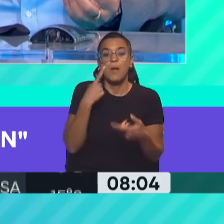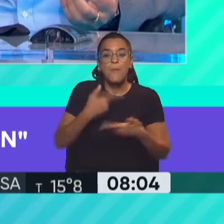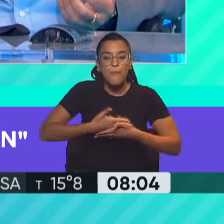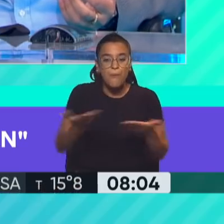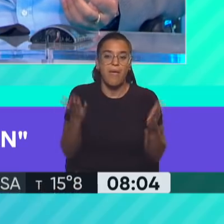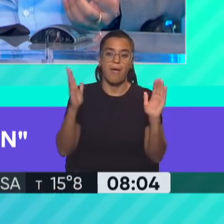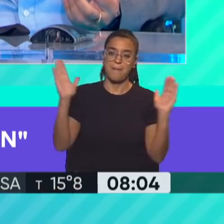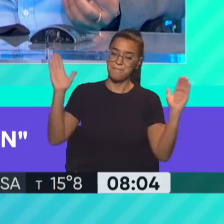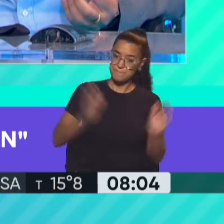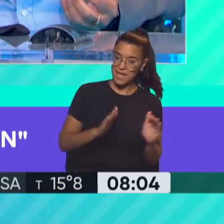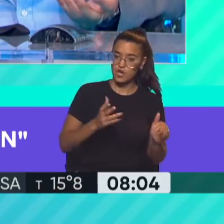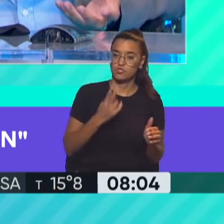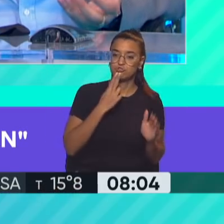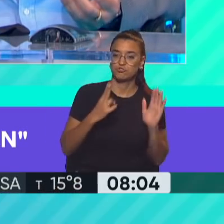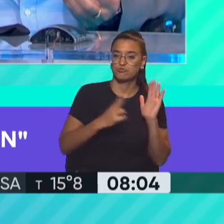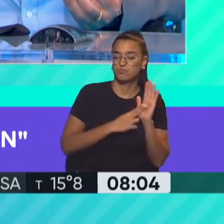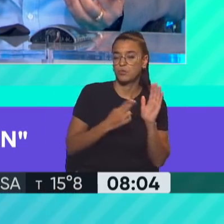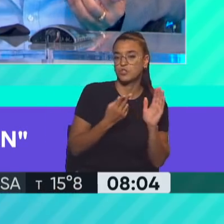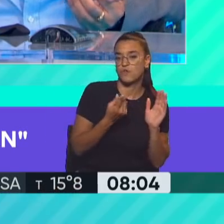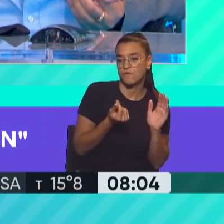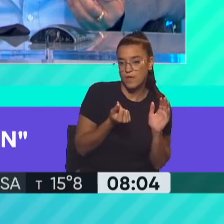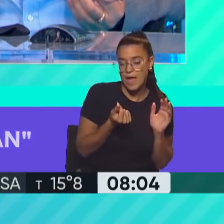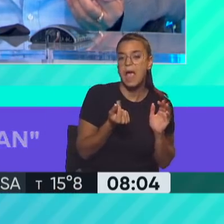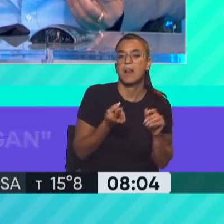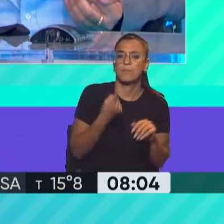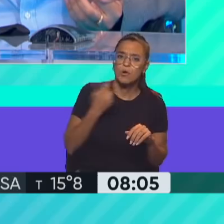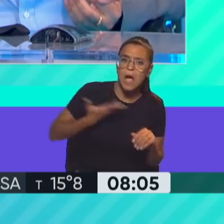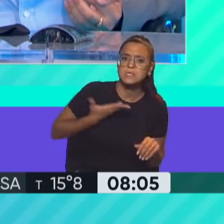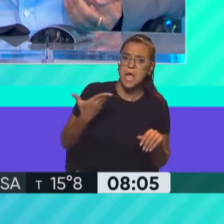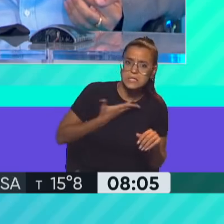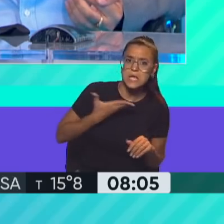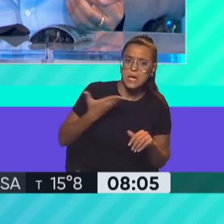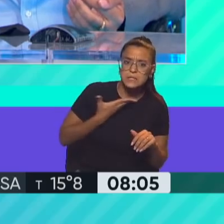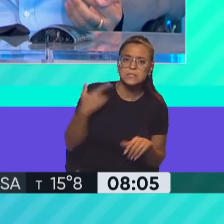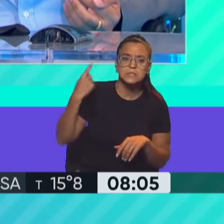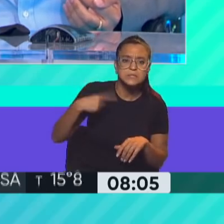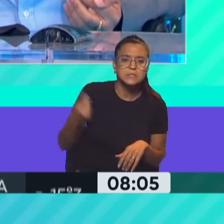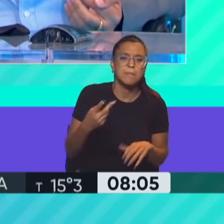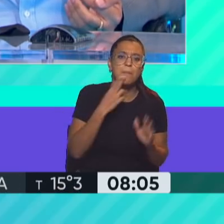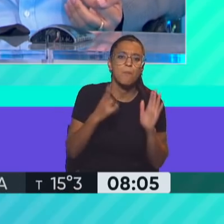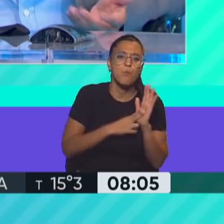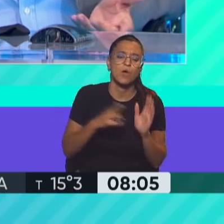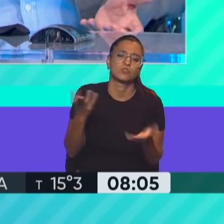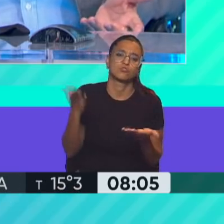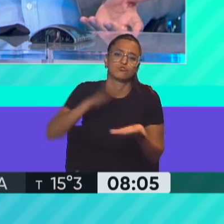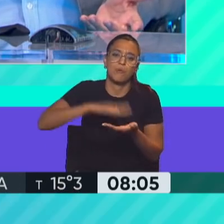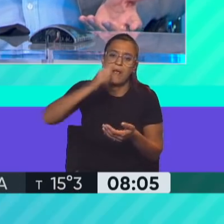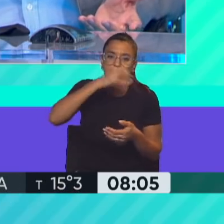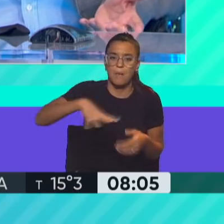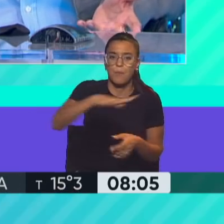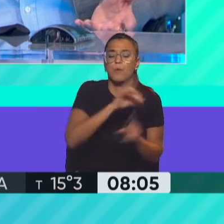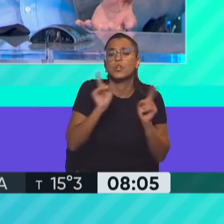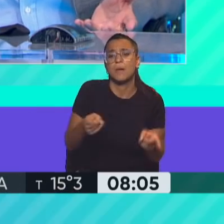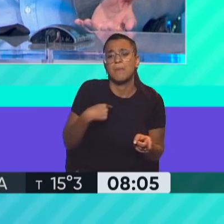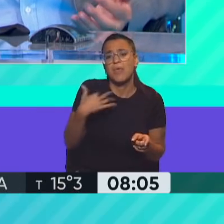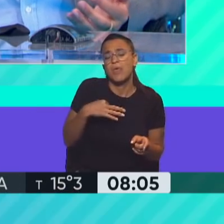descenso de la presión fiscal para un sector que viene tan castigado siempre en materia de impuestos como es el campo pero también soy consciente